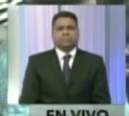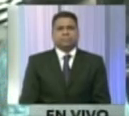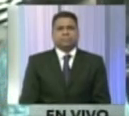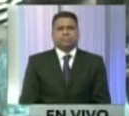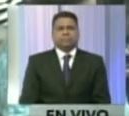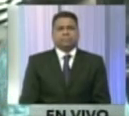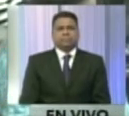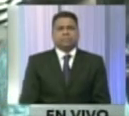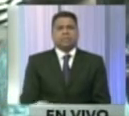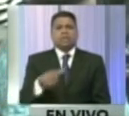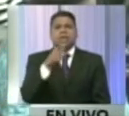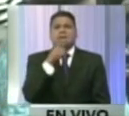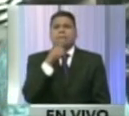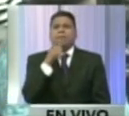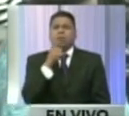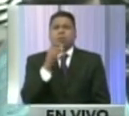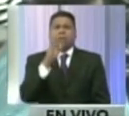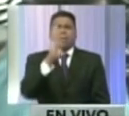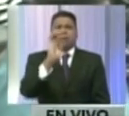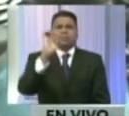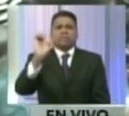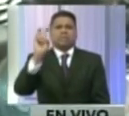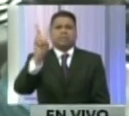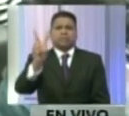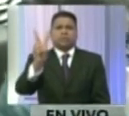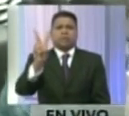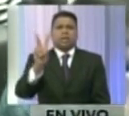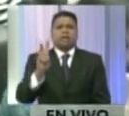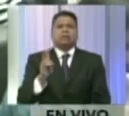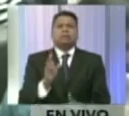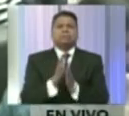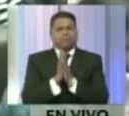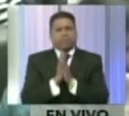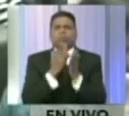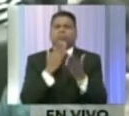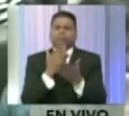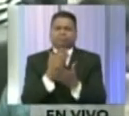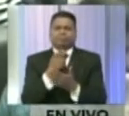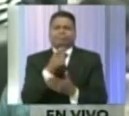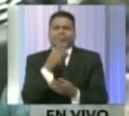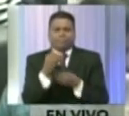Sí, las preguntas del Banco Central, háganselas al Banco Central.